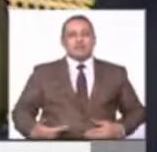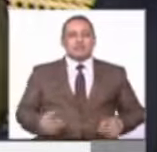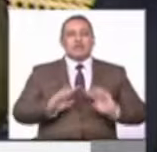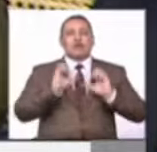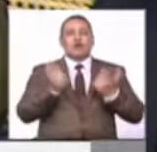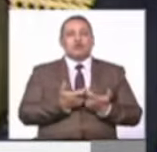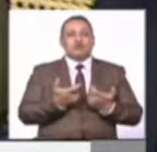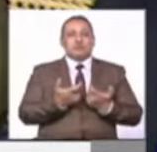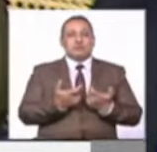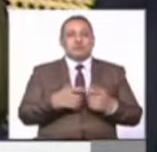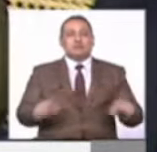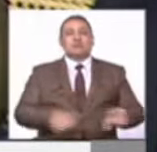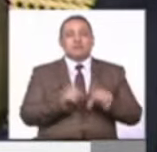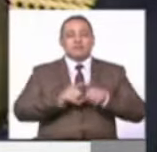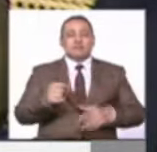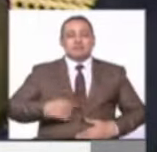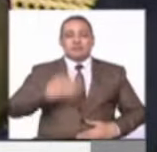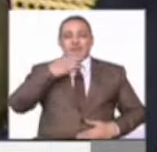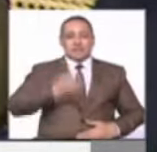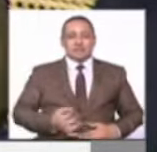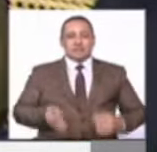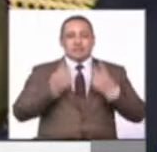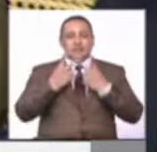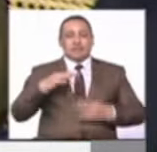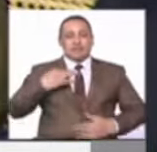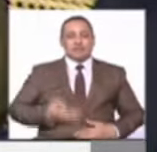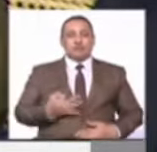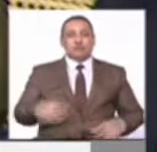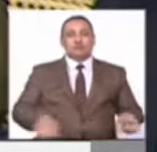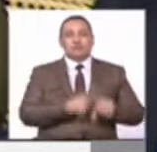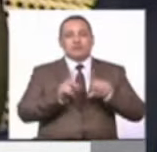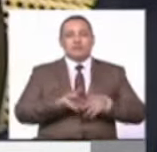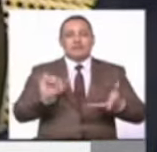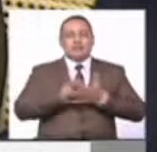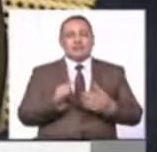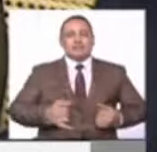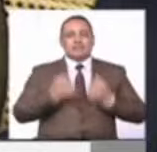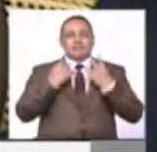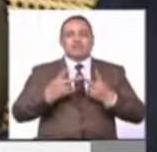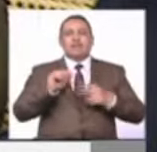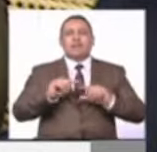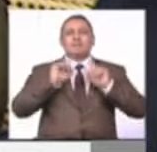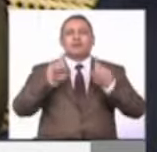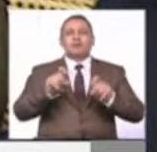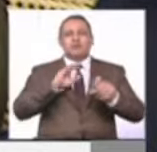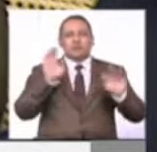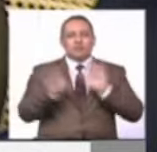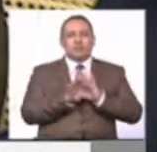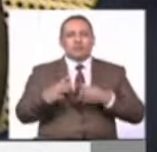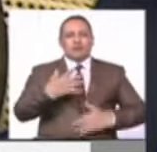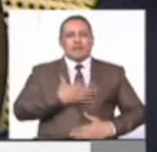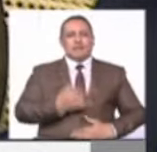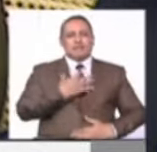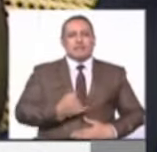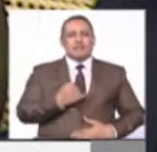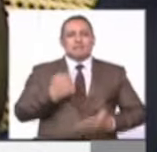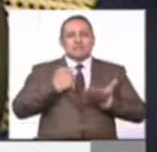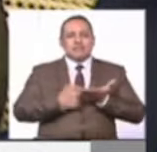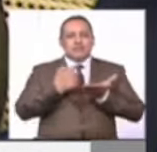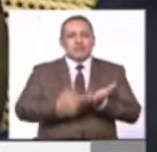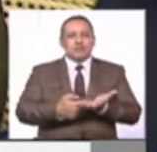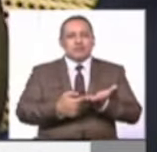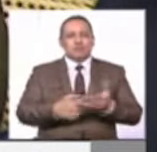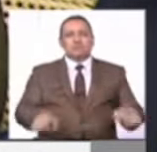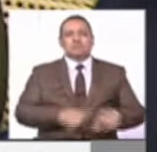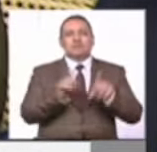Suprema es cierto el señor cuando me entrevistó me hizo la pregunta sobre la edad eso se debatió